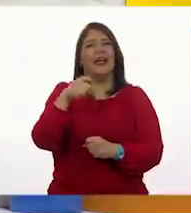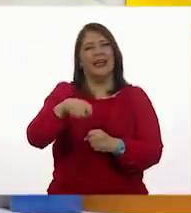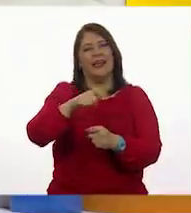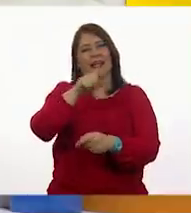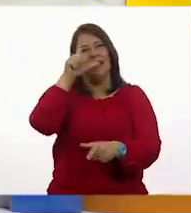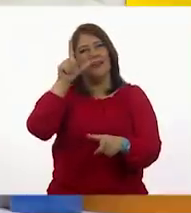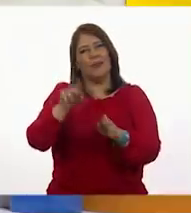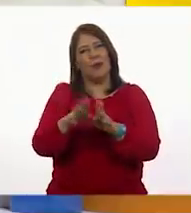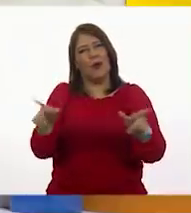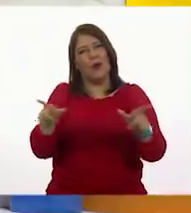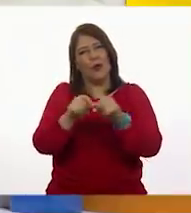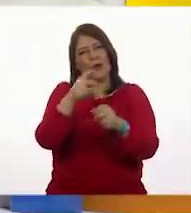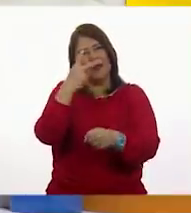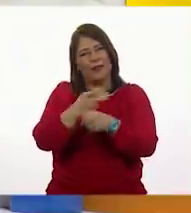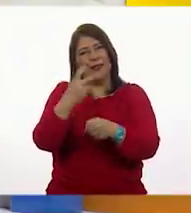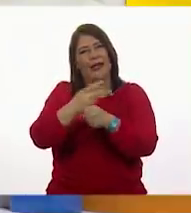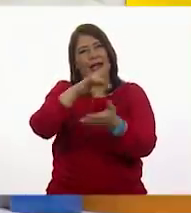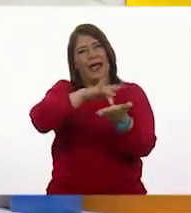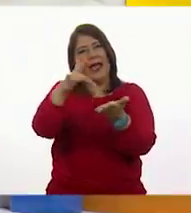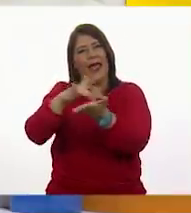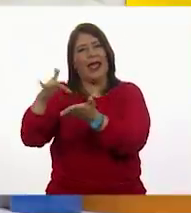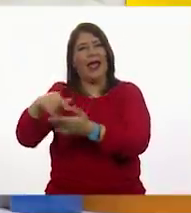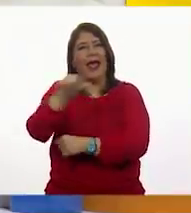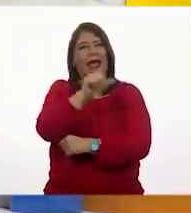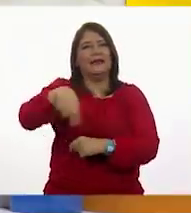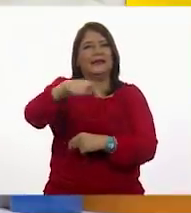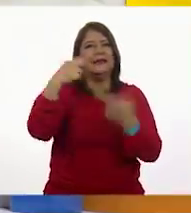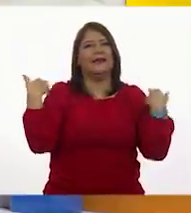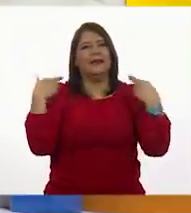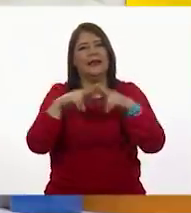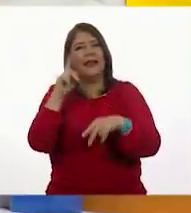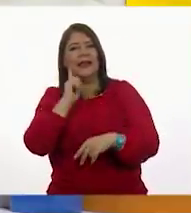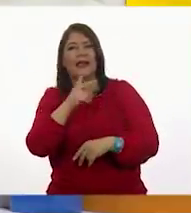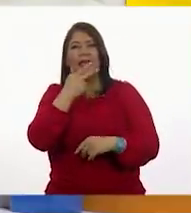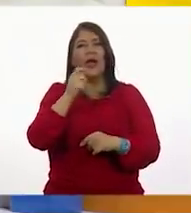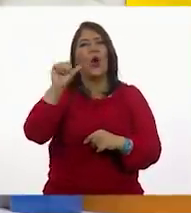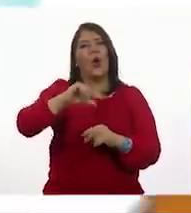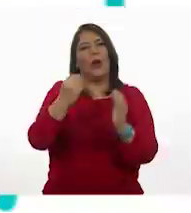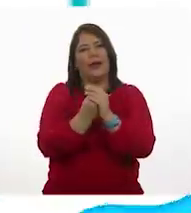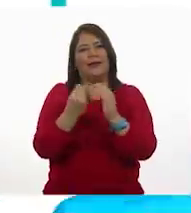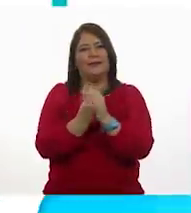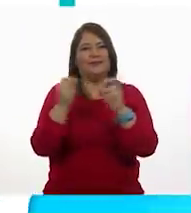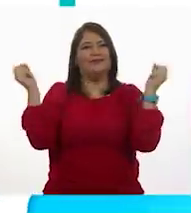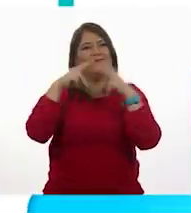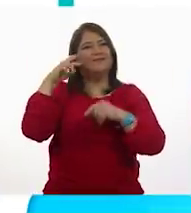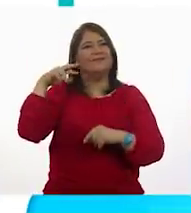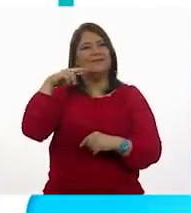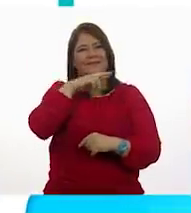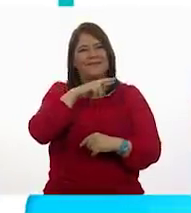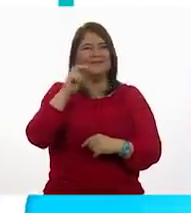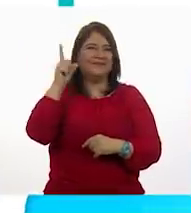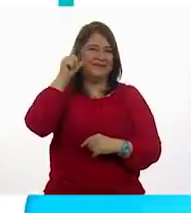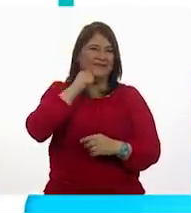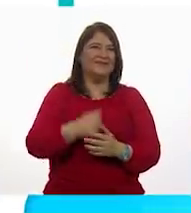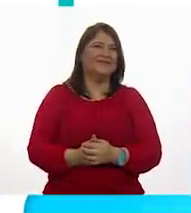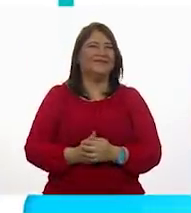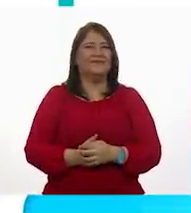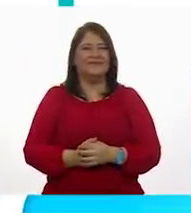las gracias a las y los maestros que hoy nos dieron clases. Nos vemos mañana.